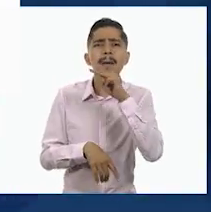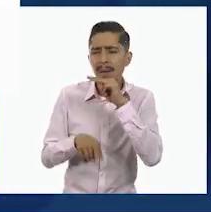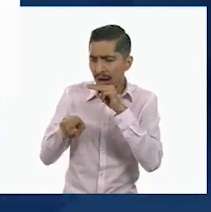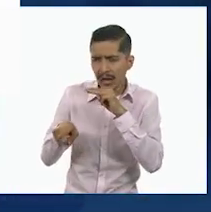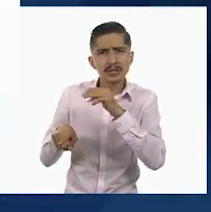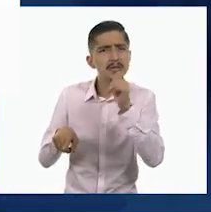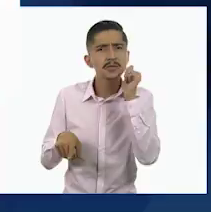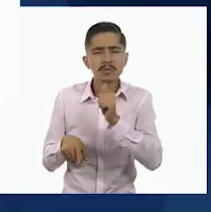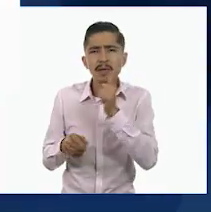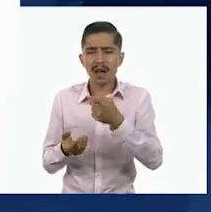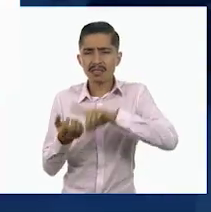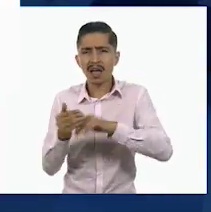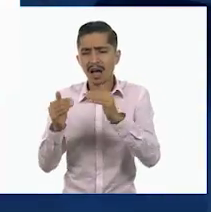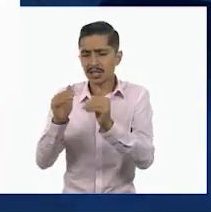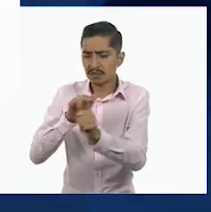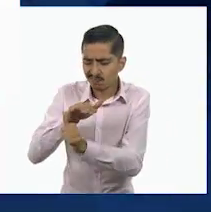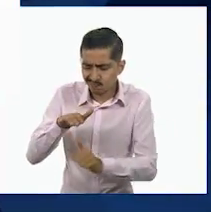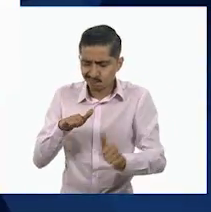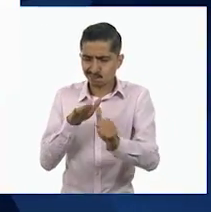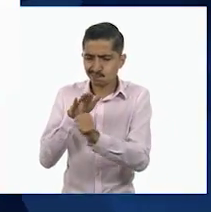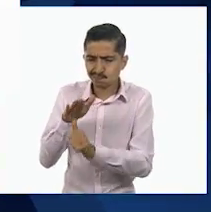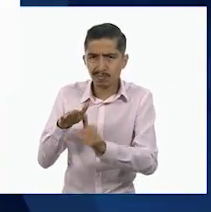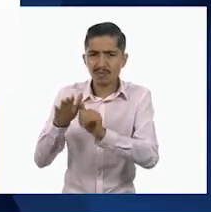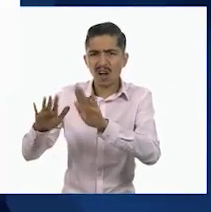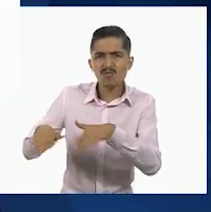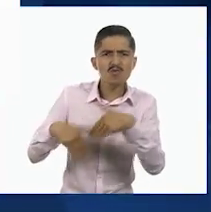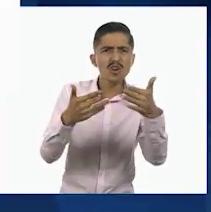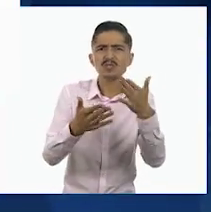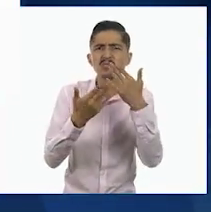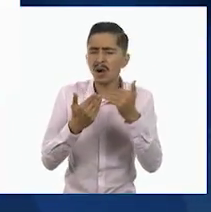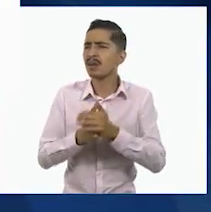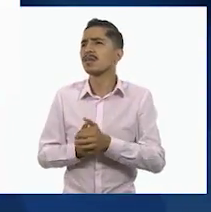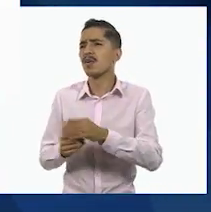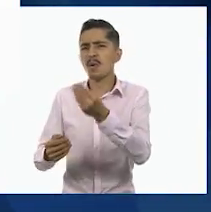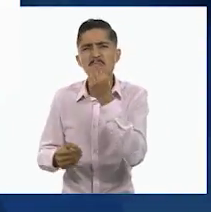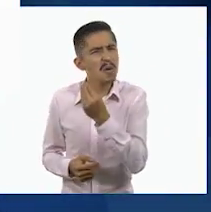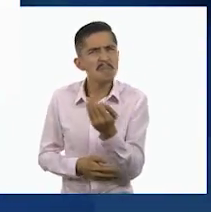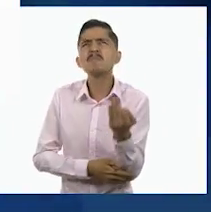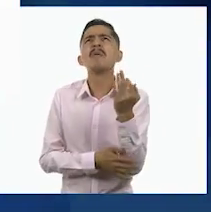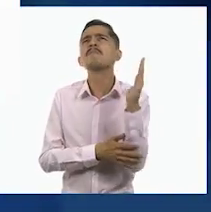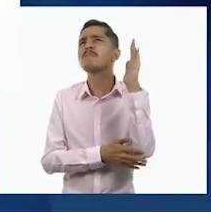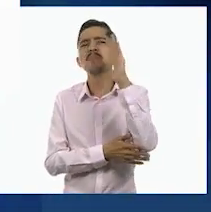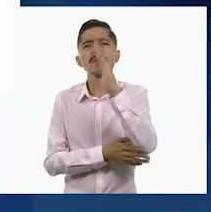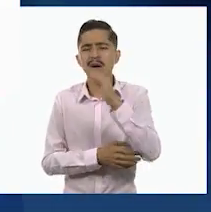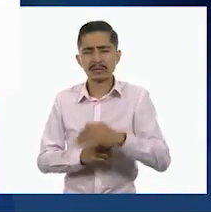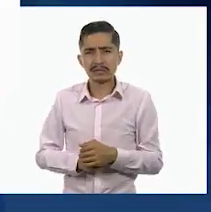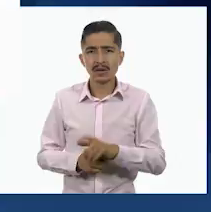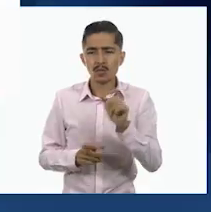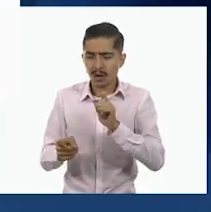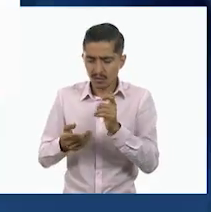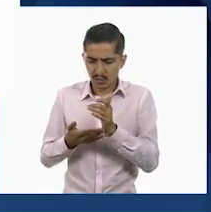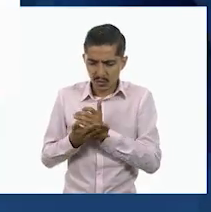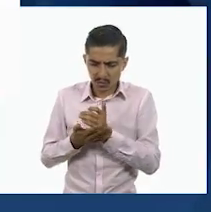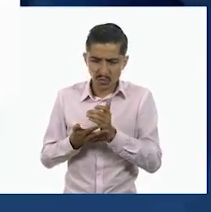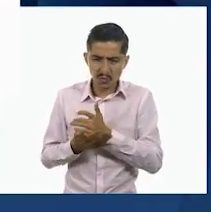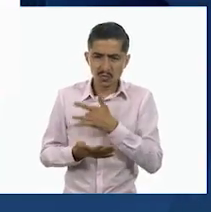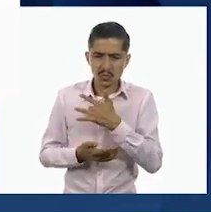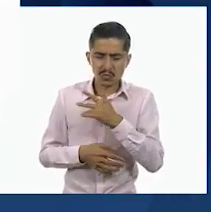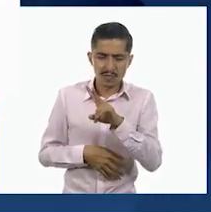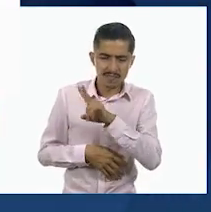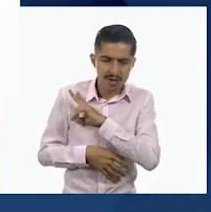días dentro de la casa, sin salir, sin comer durante el día. Cuando estuvo curada de su